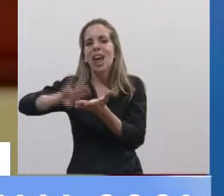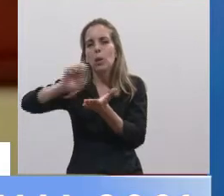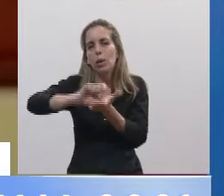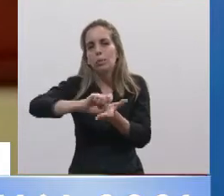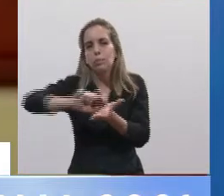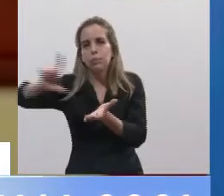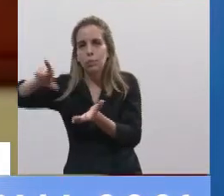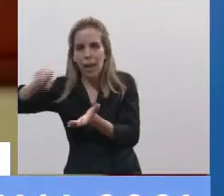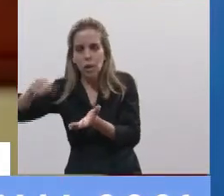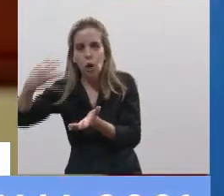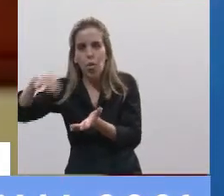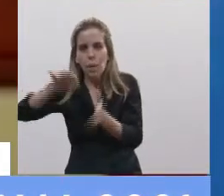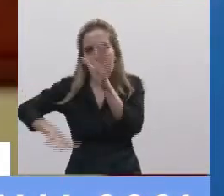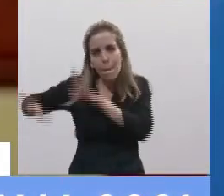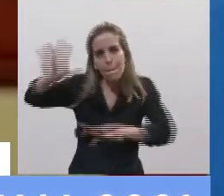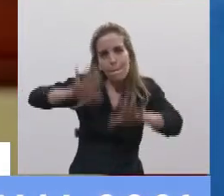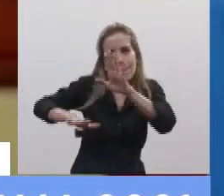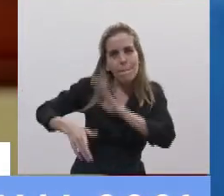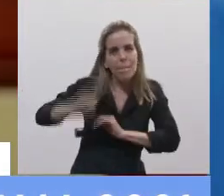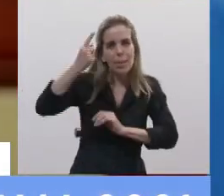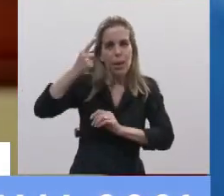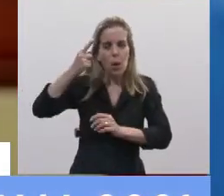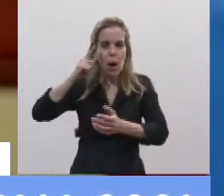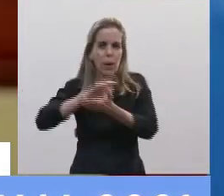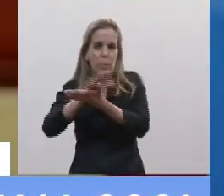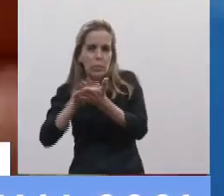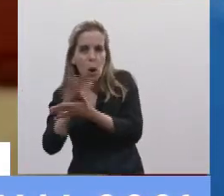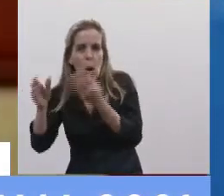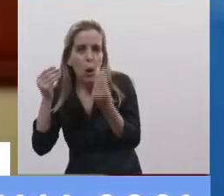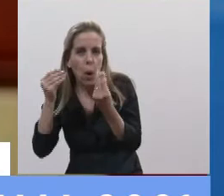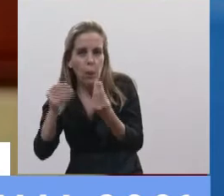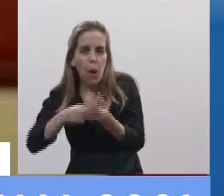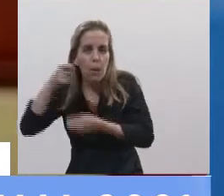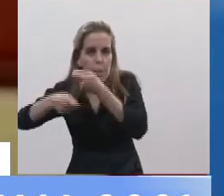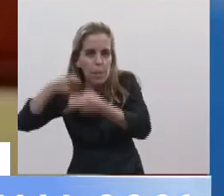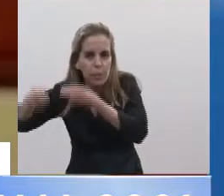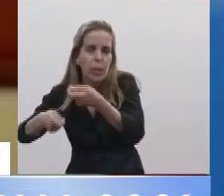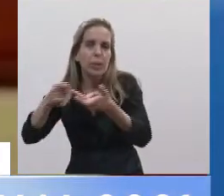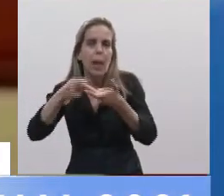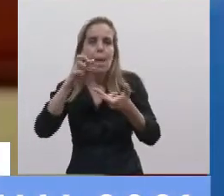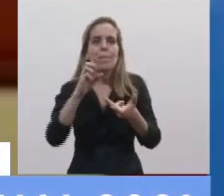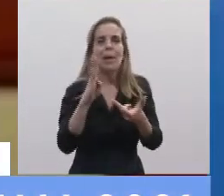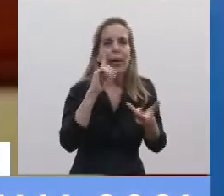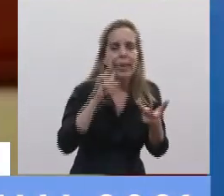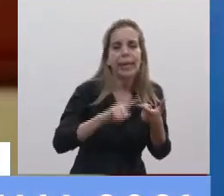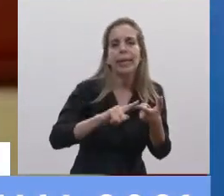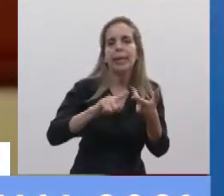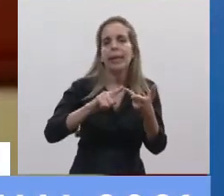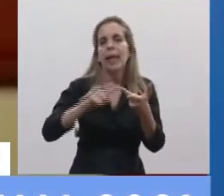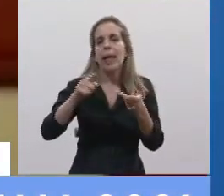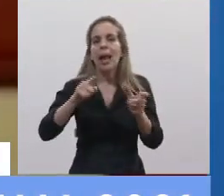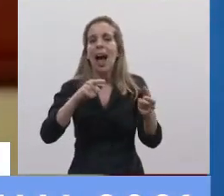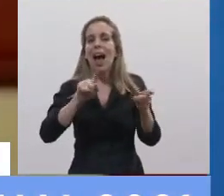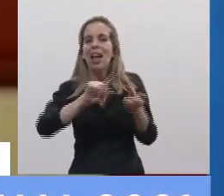que se debía reprogramar y resolver previamente, la caída del Producto Bruto, el aumento del